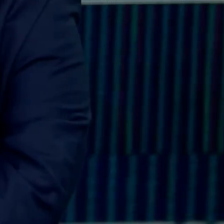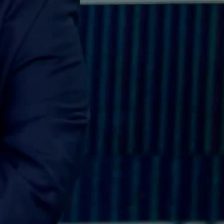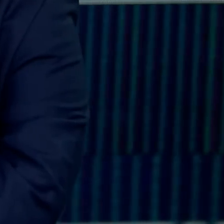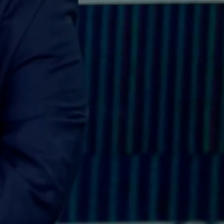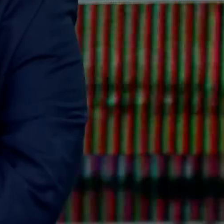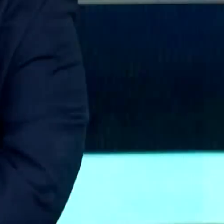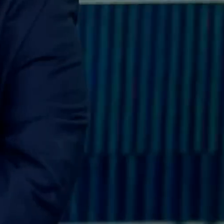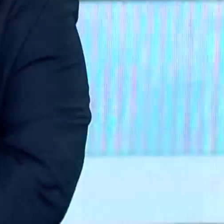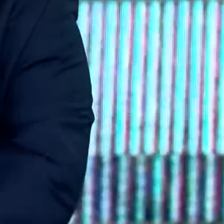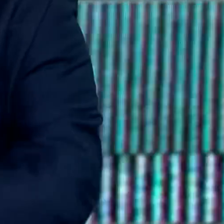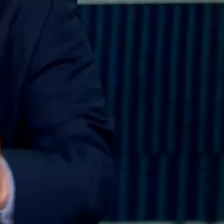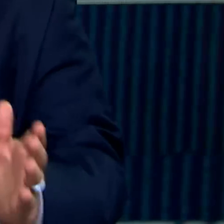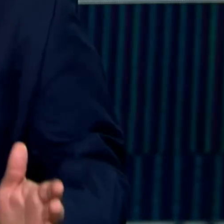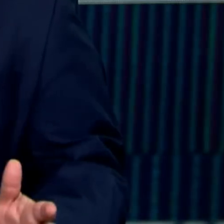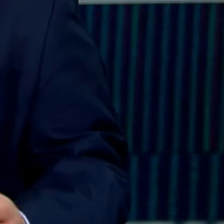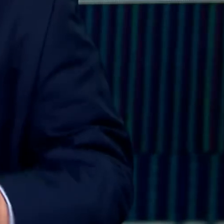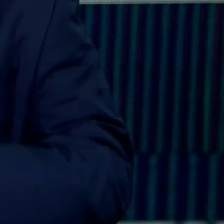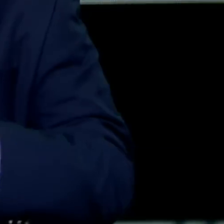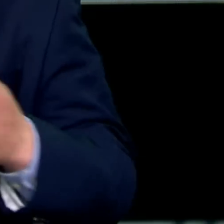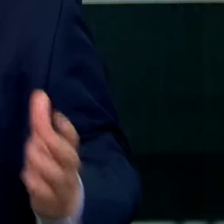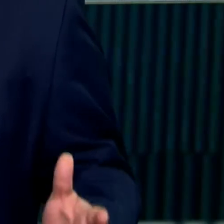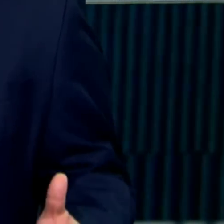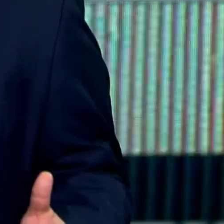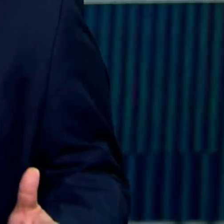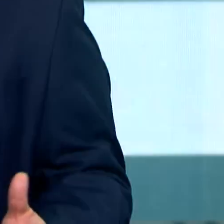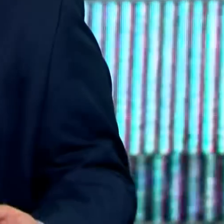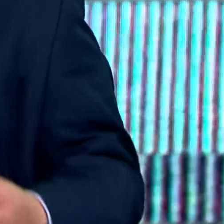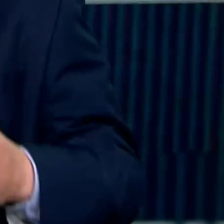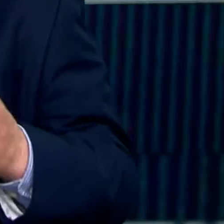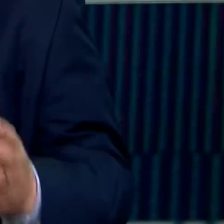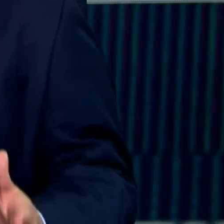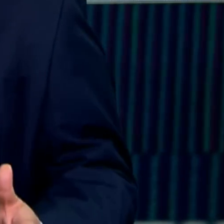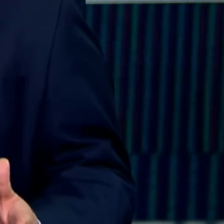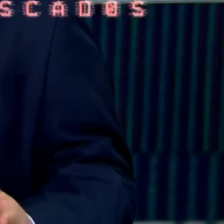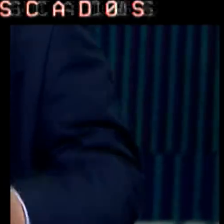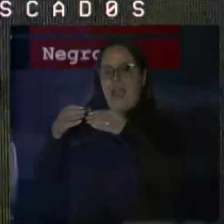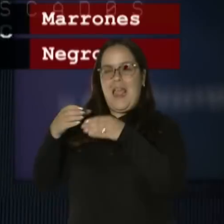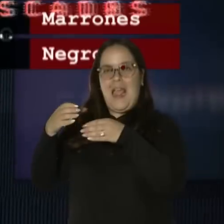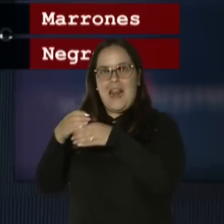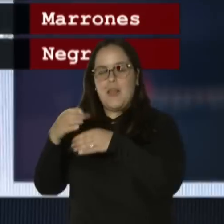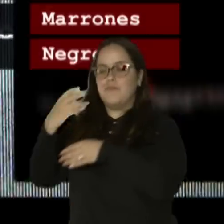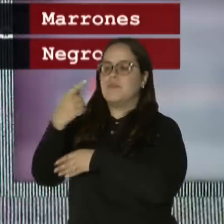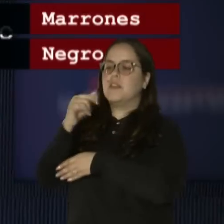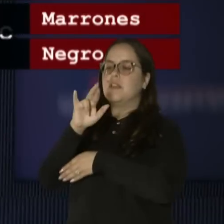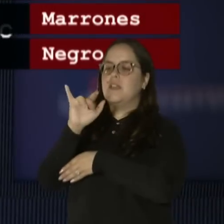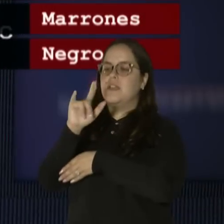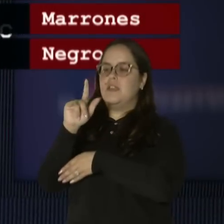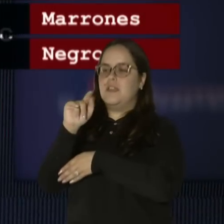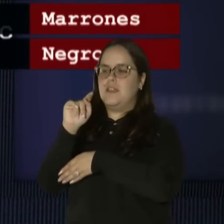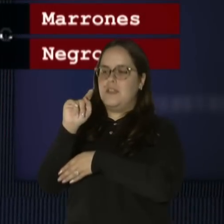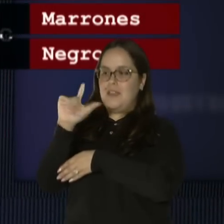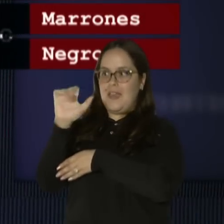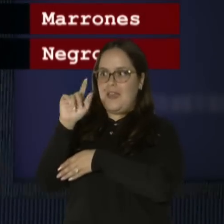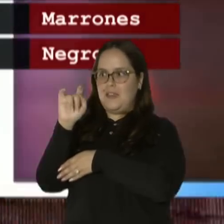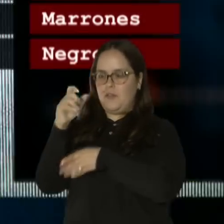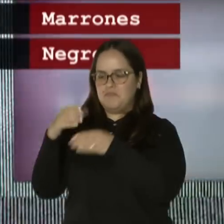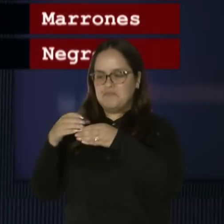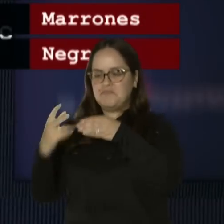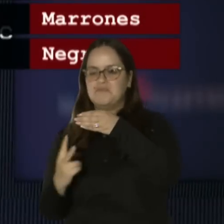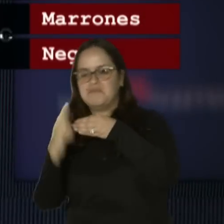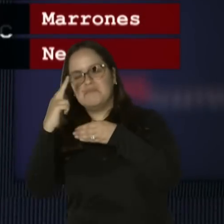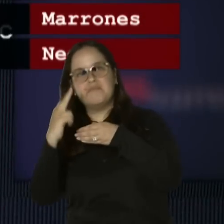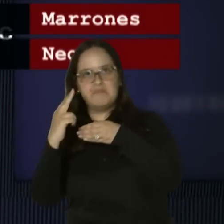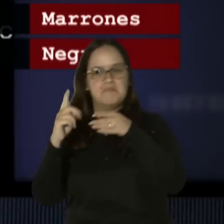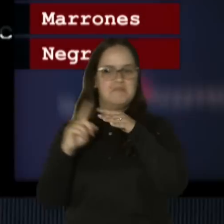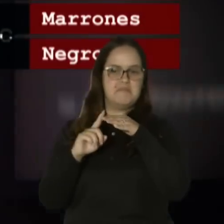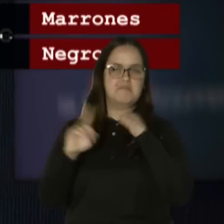dispositivo eléctrico, o en buen español, como todos podemos conocer, el grillete. Se cortó el grillete. Y